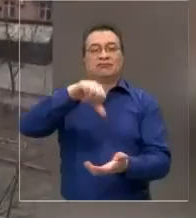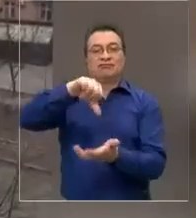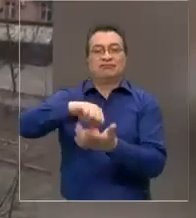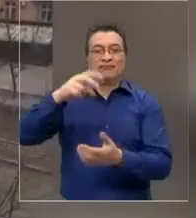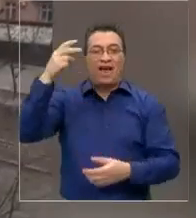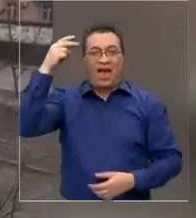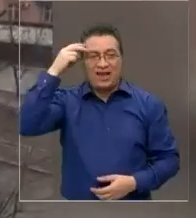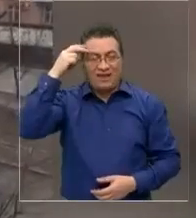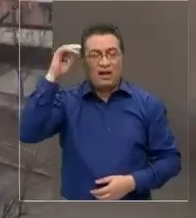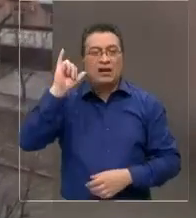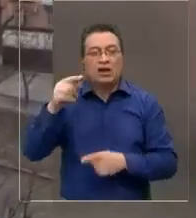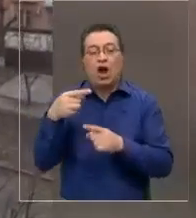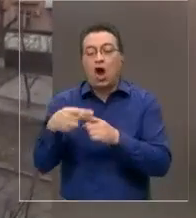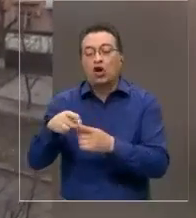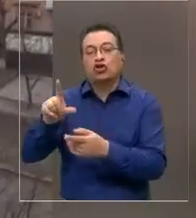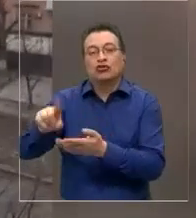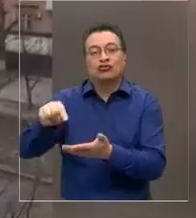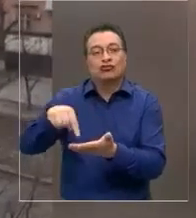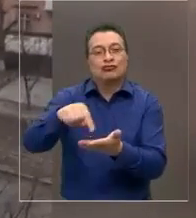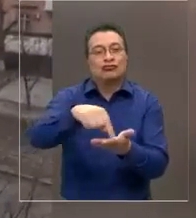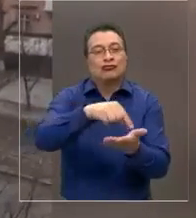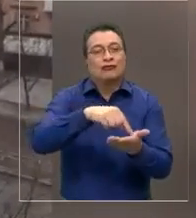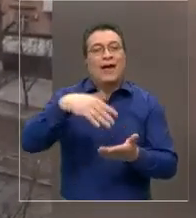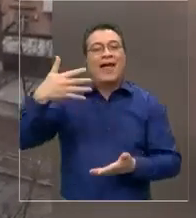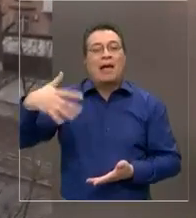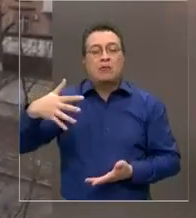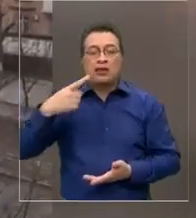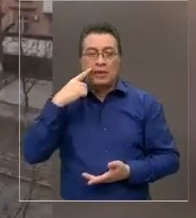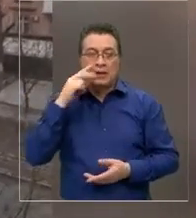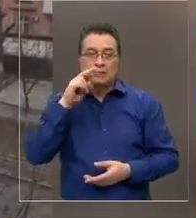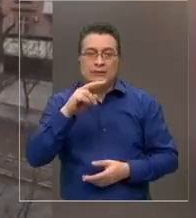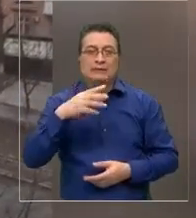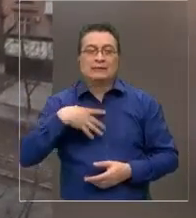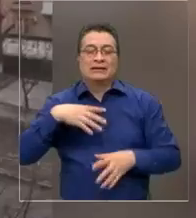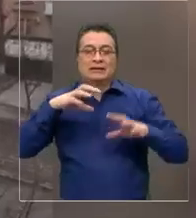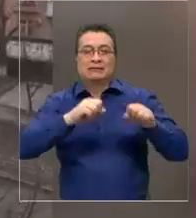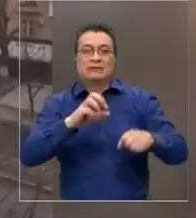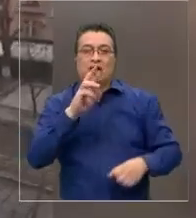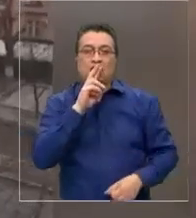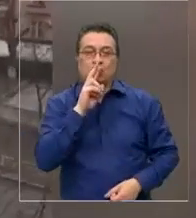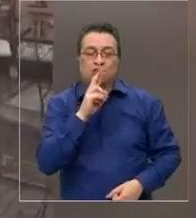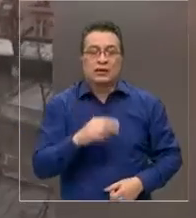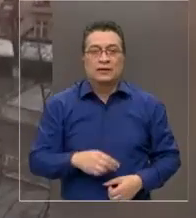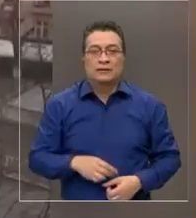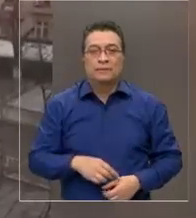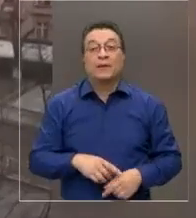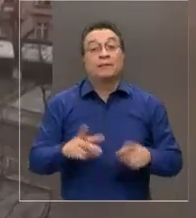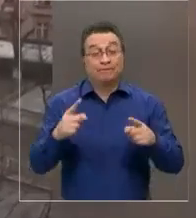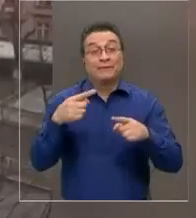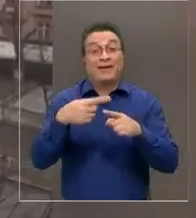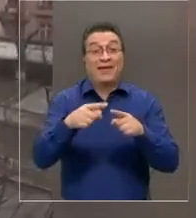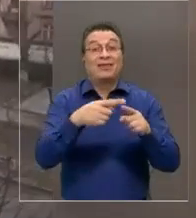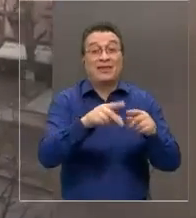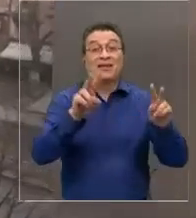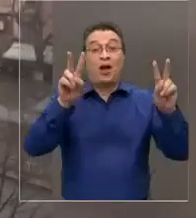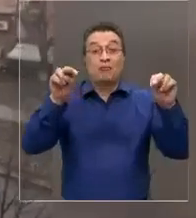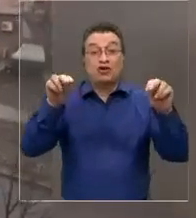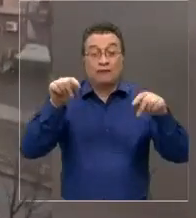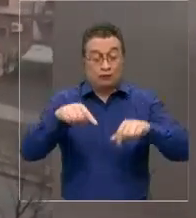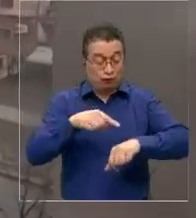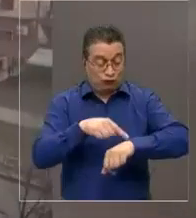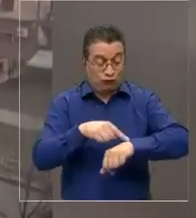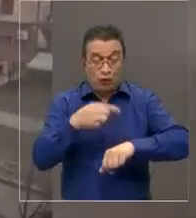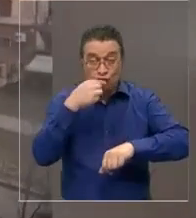Kiev y de otras ciudades relevantes que están en este momento bajo la mira de Vladimir Putin. Claro, distintas razones por las cuales las próximas